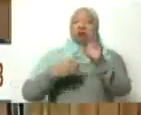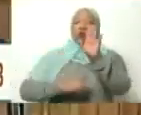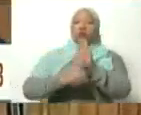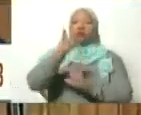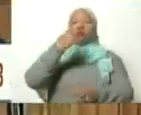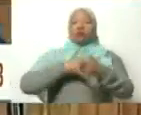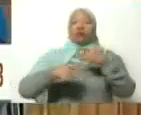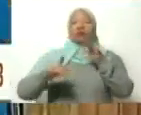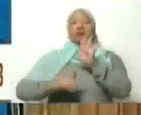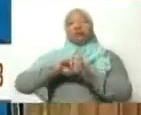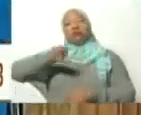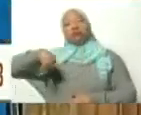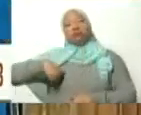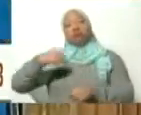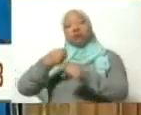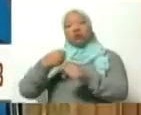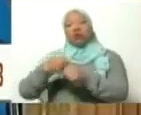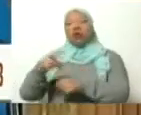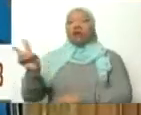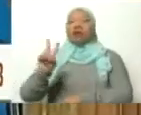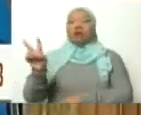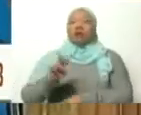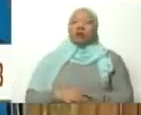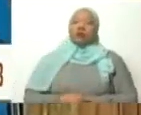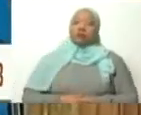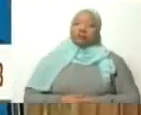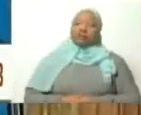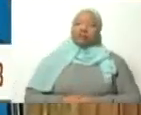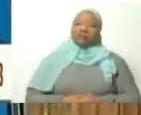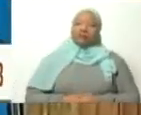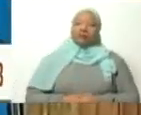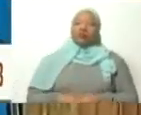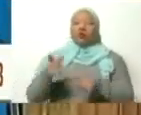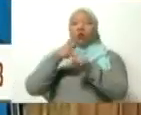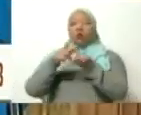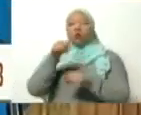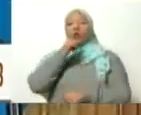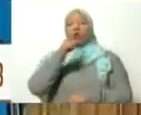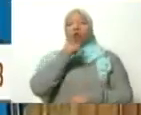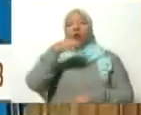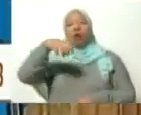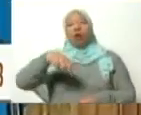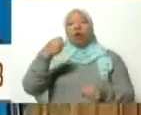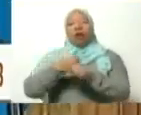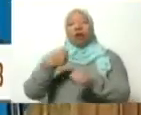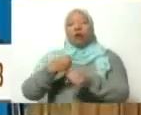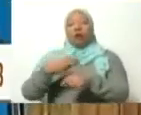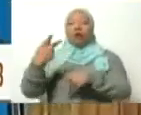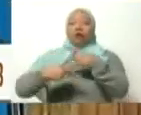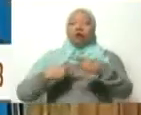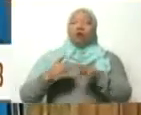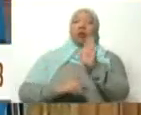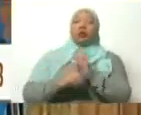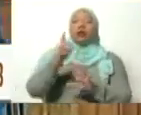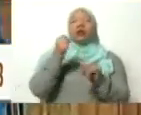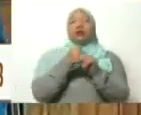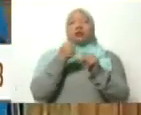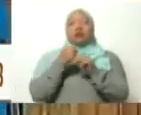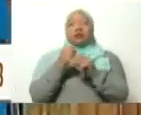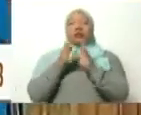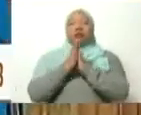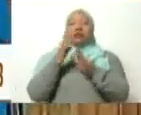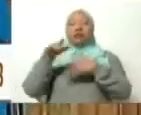y crecimiento de Venezuela. Por otra parte, estamos ya comprometidos al desarrollo de